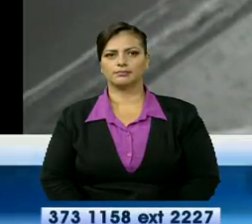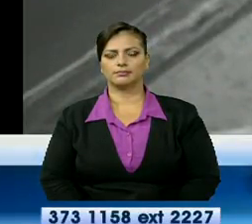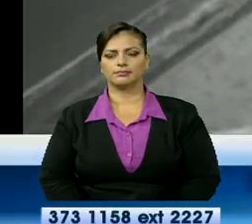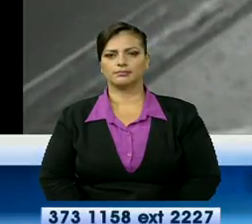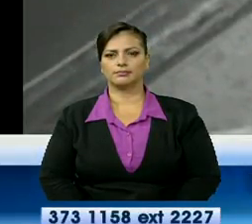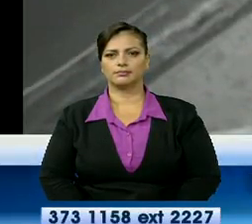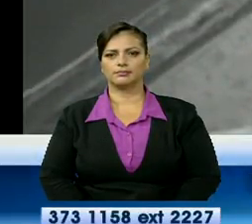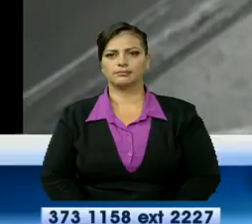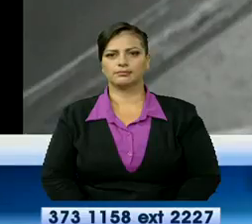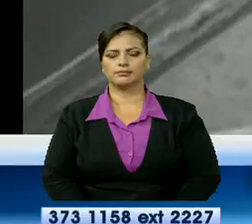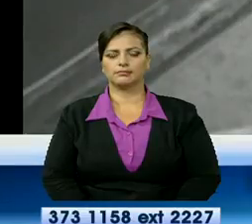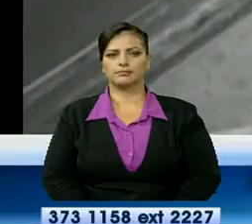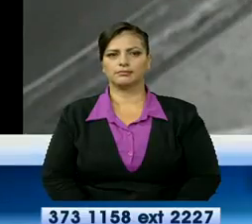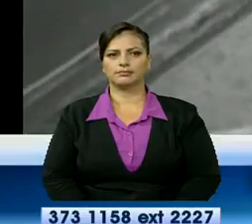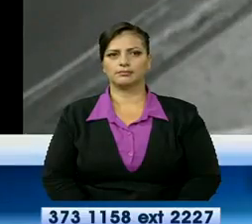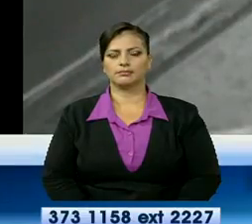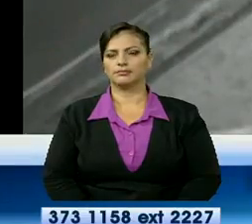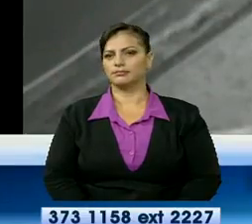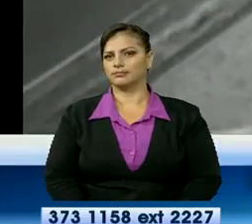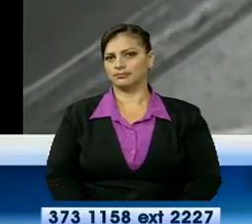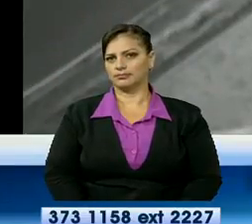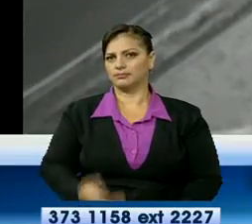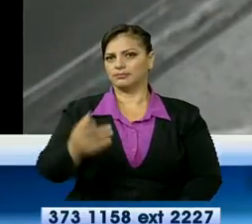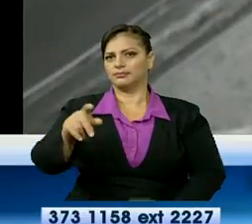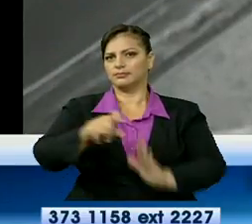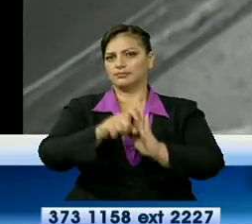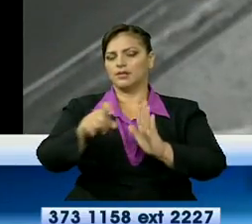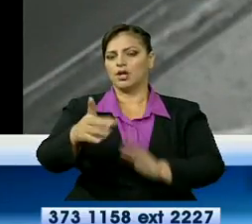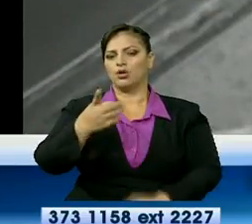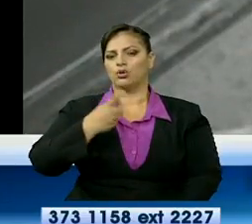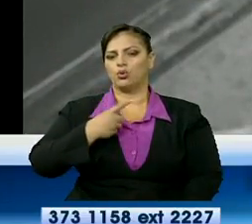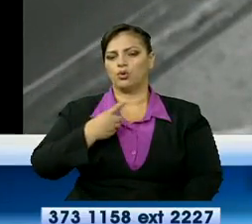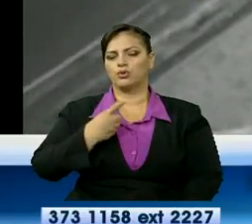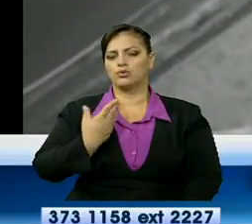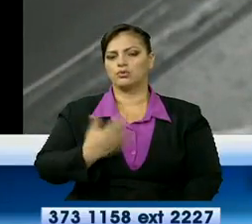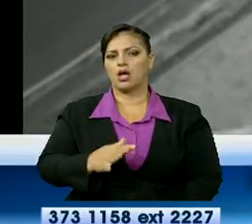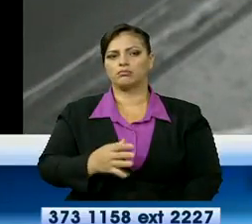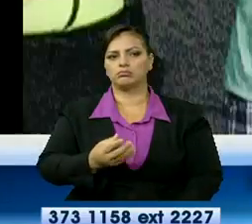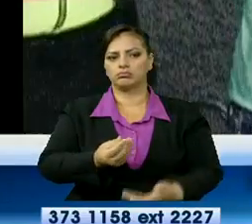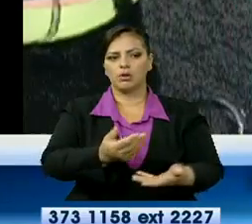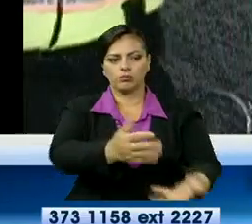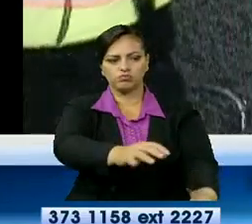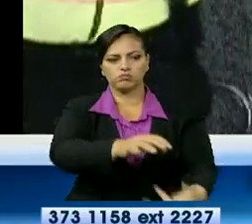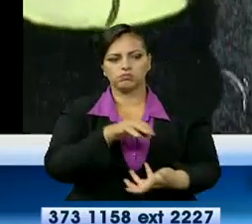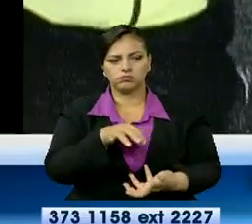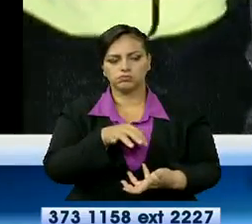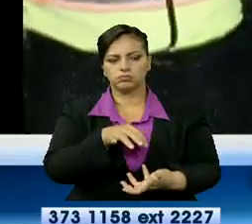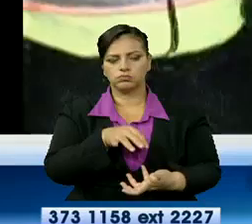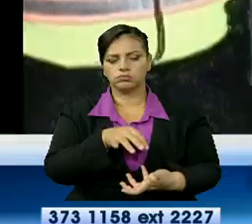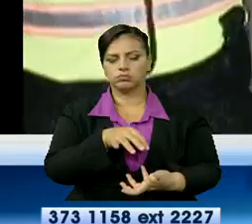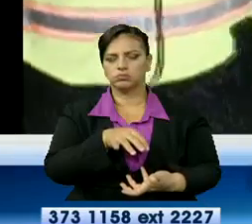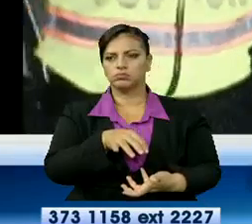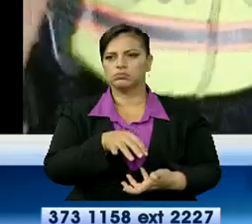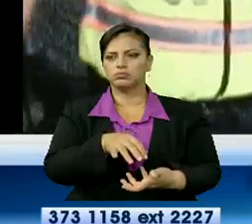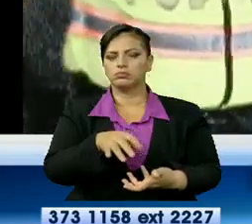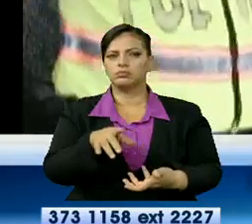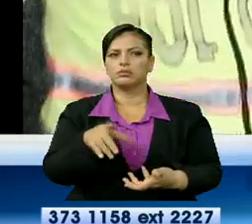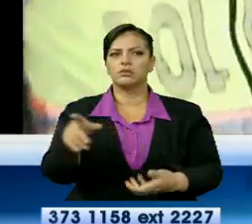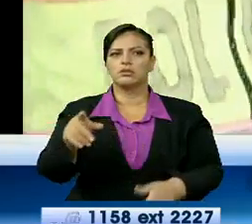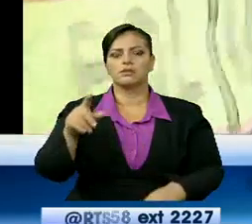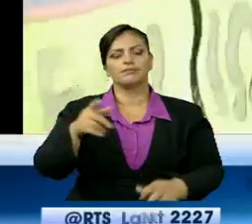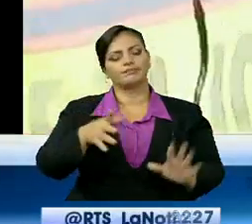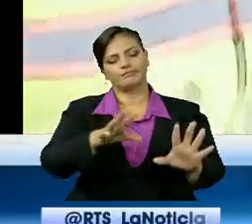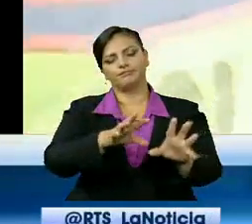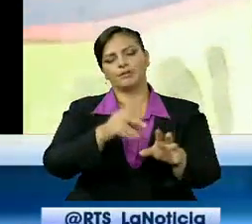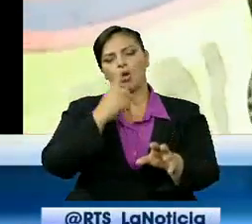Afortunadamente, los dueños de la ferretería recuperaron lo robado y el delincuente quedó a órdenes del fiscal de Puerto Viejo